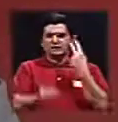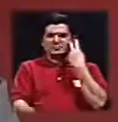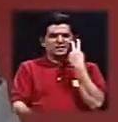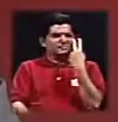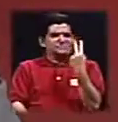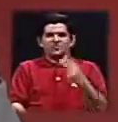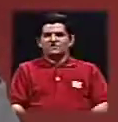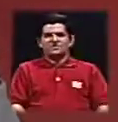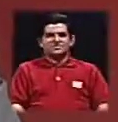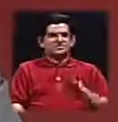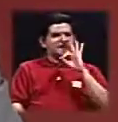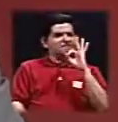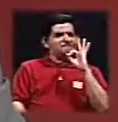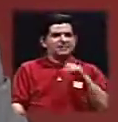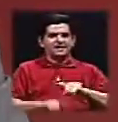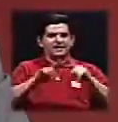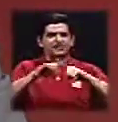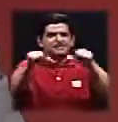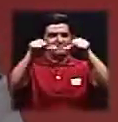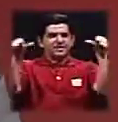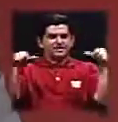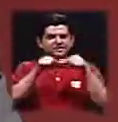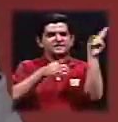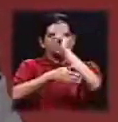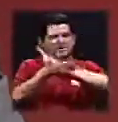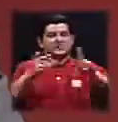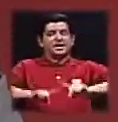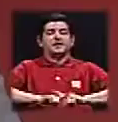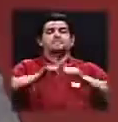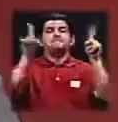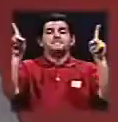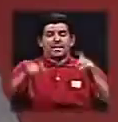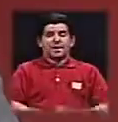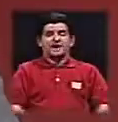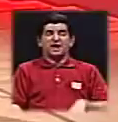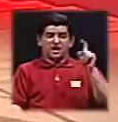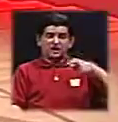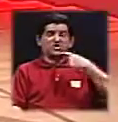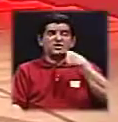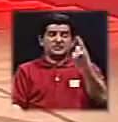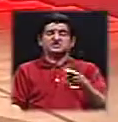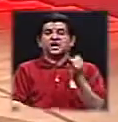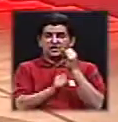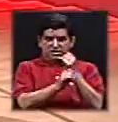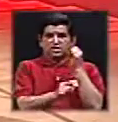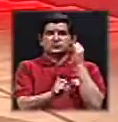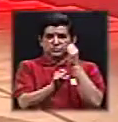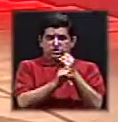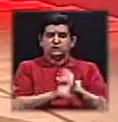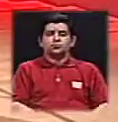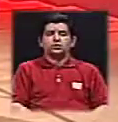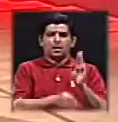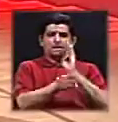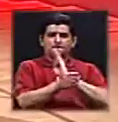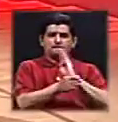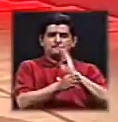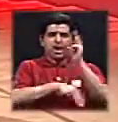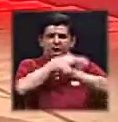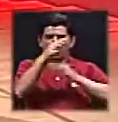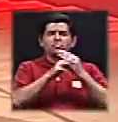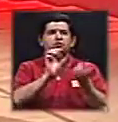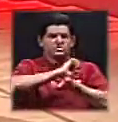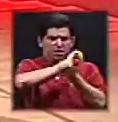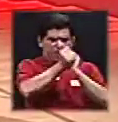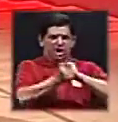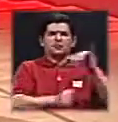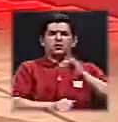pues, con buenos ojos en algunos sectores de la universidad. Sin embargo, pues, tendría que decir que la institución Banco Mundial ha cambiado como cambian